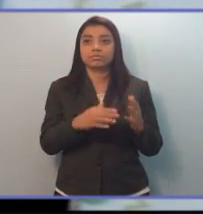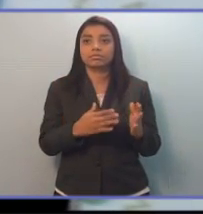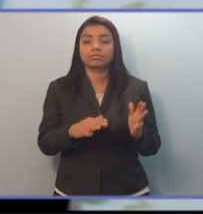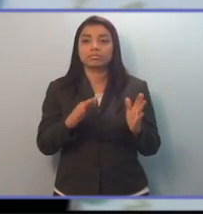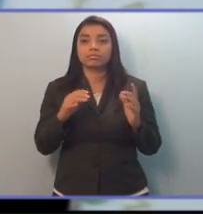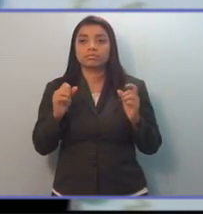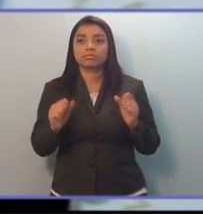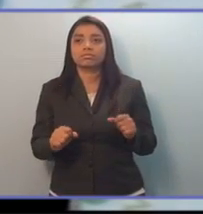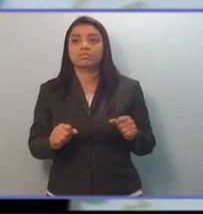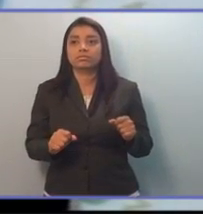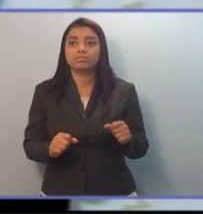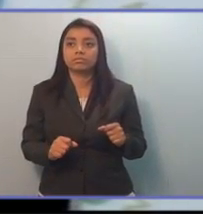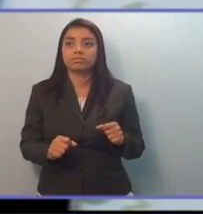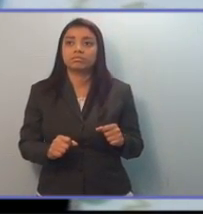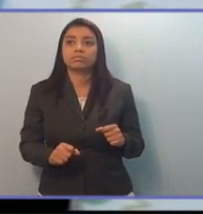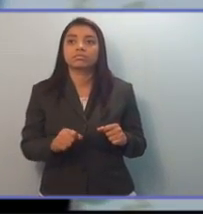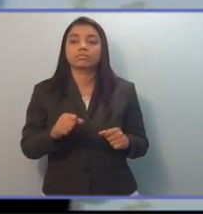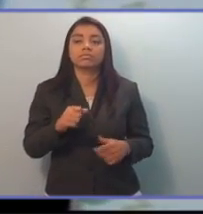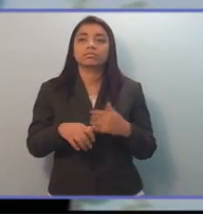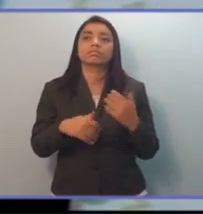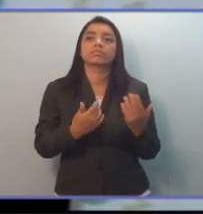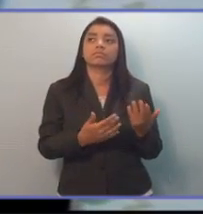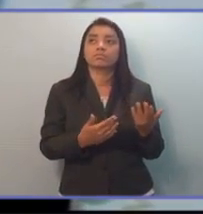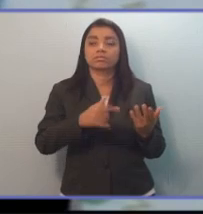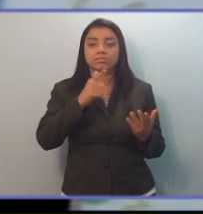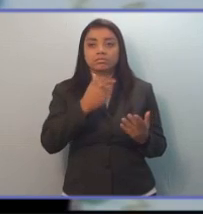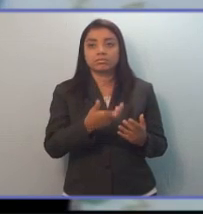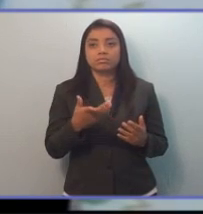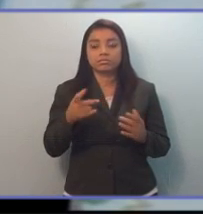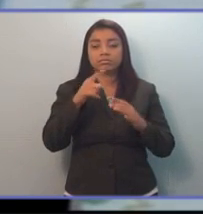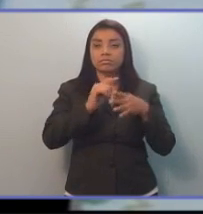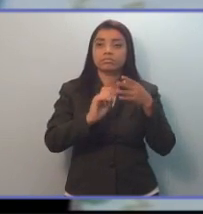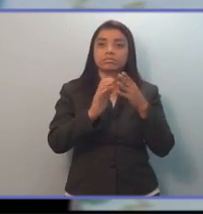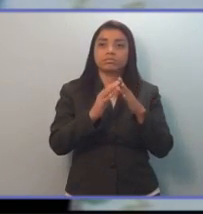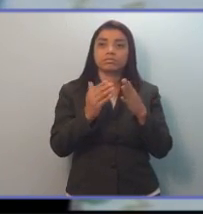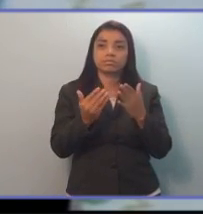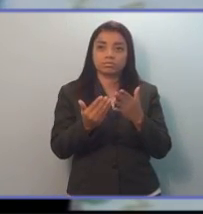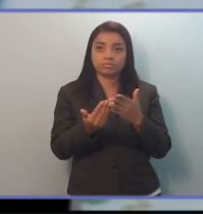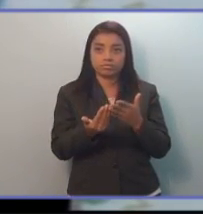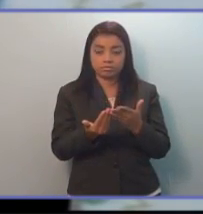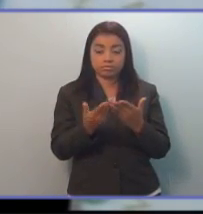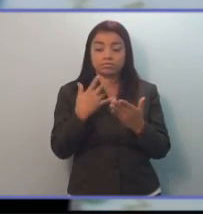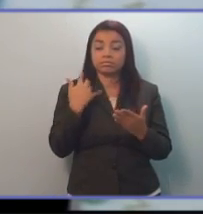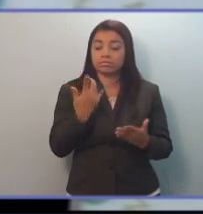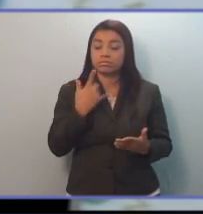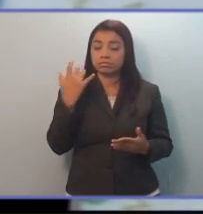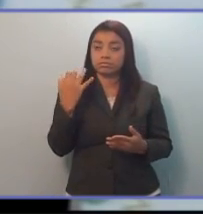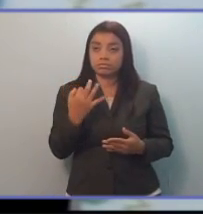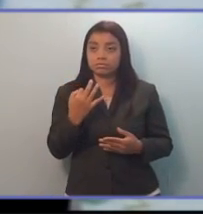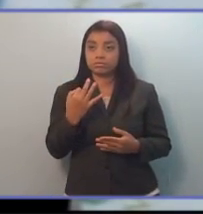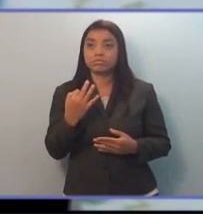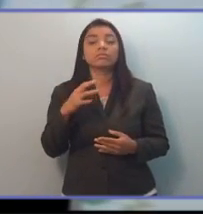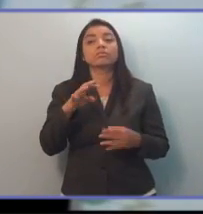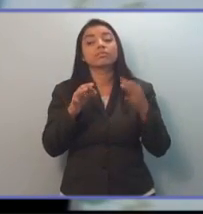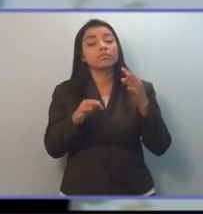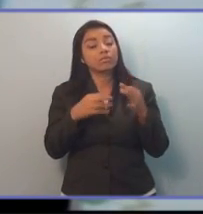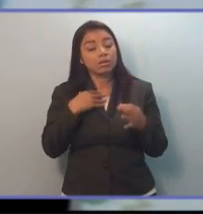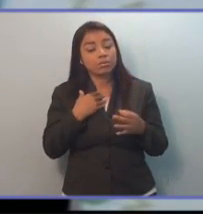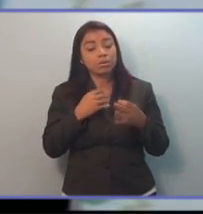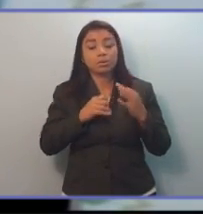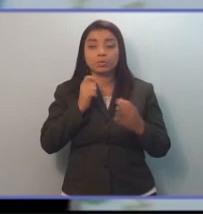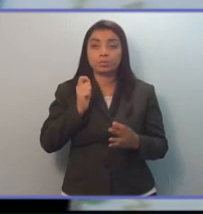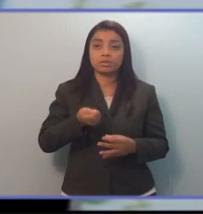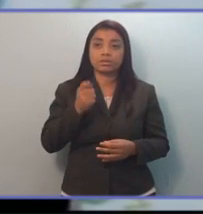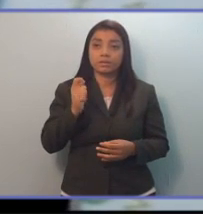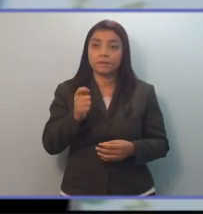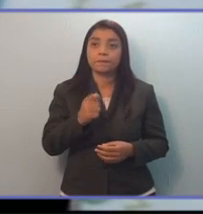sea, entonces yo considero que sí, las bases están en la Constitución. Lo único que tenemos que hacer es, como juzgador o como magistrado de la Sala de